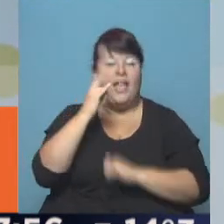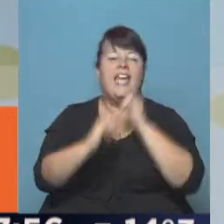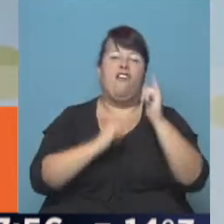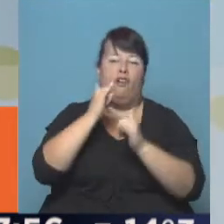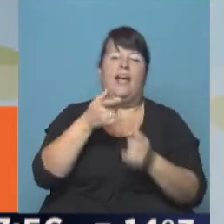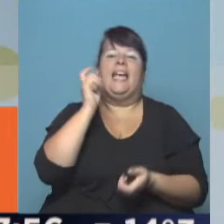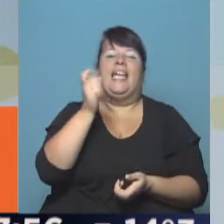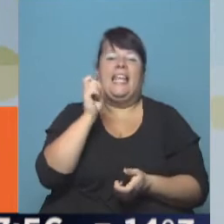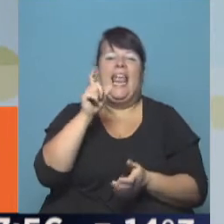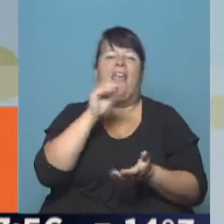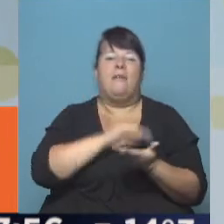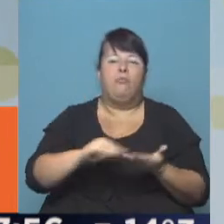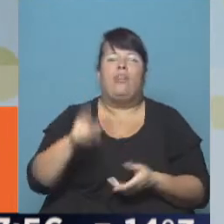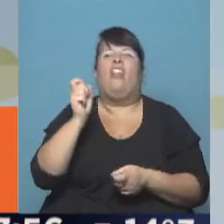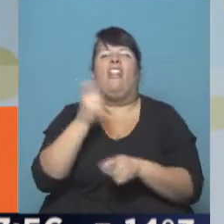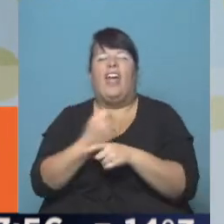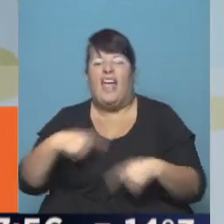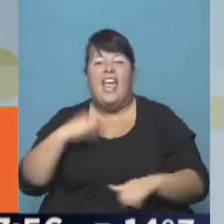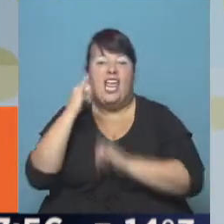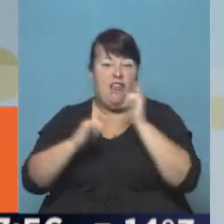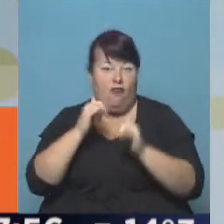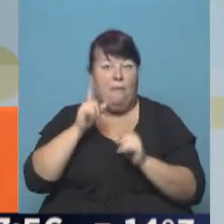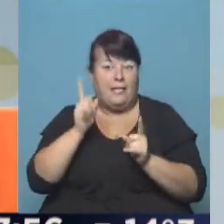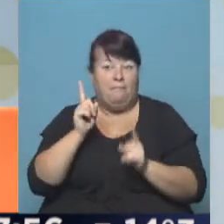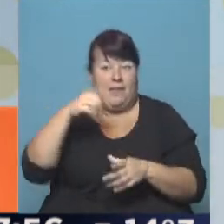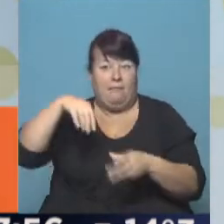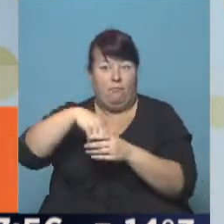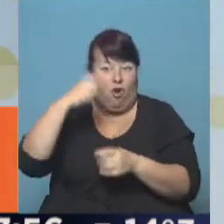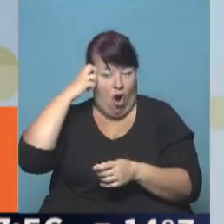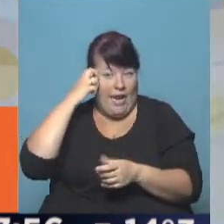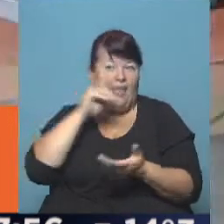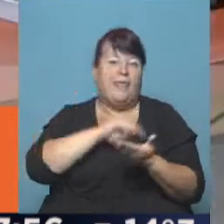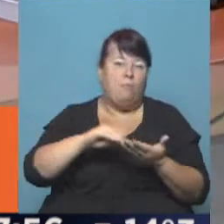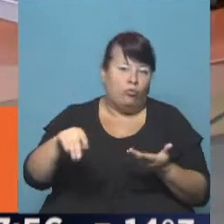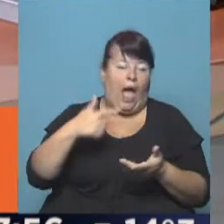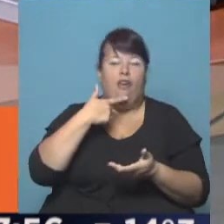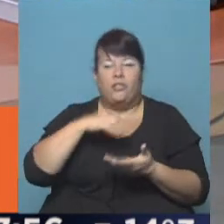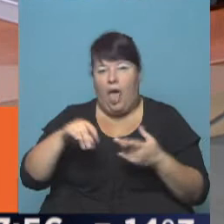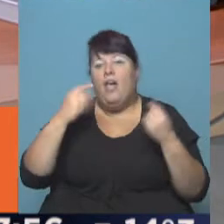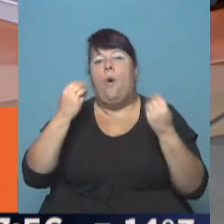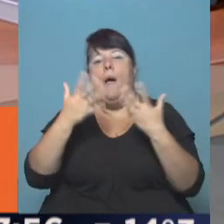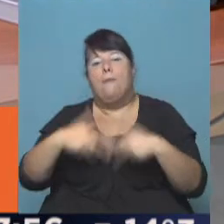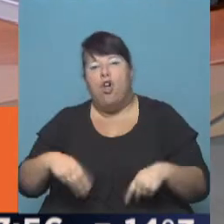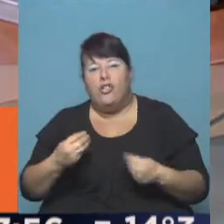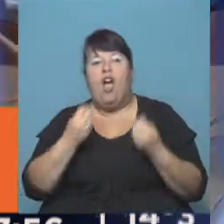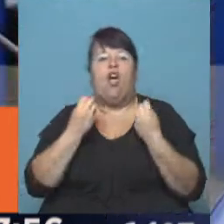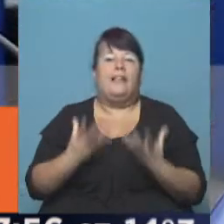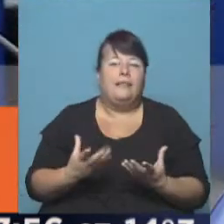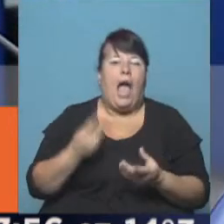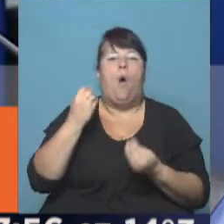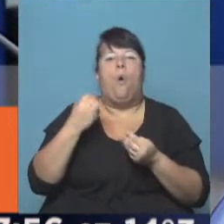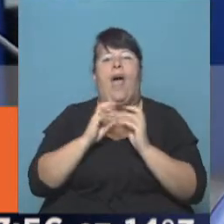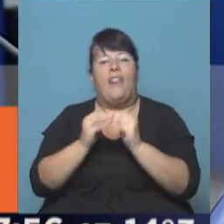información sobre quiénes son los legisladores, qué hacen, información que produce el propio Congreso, legislativa, sobre qué proyectos, cómo están, cuáles